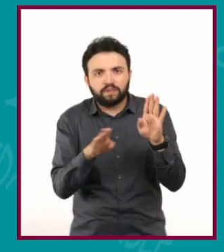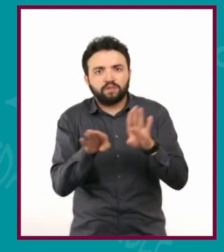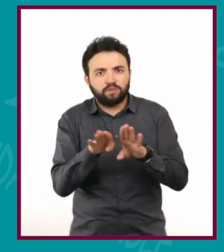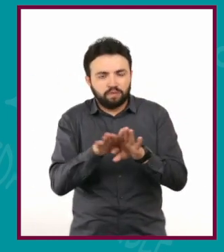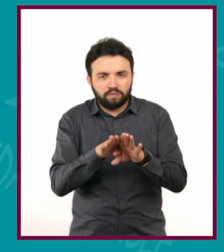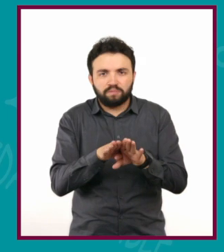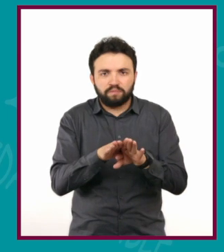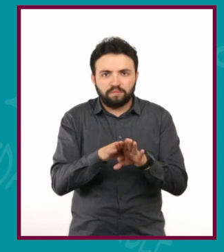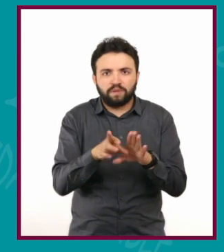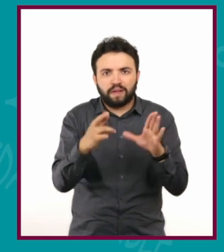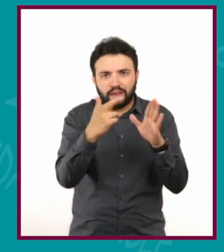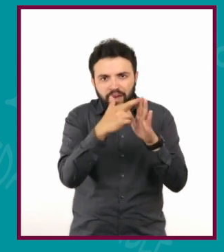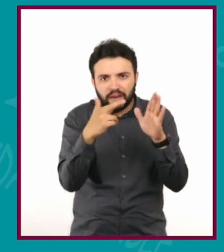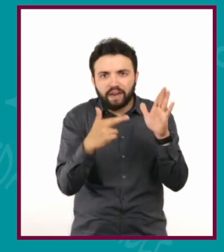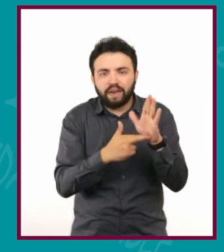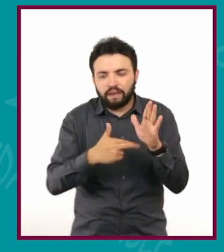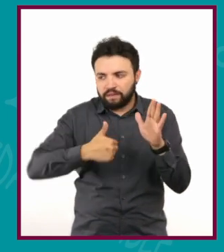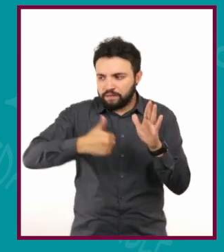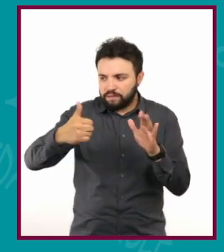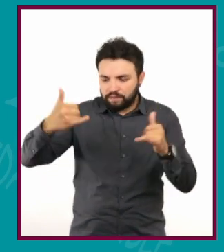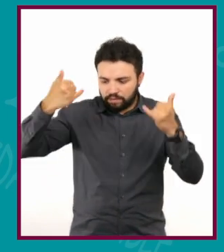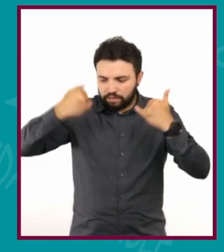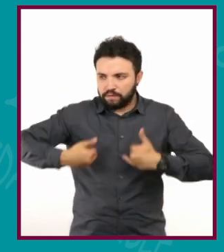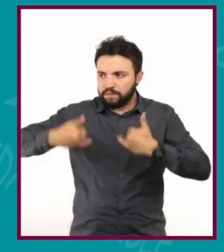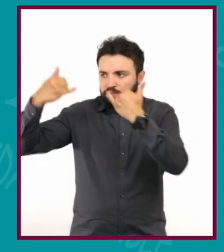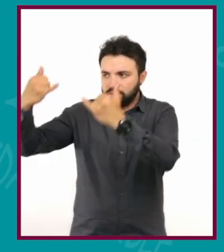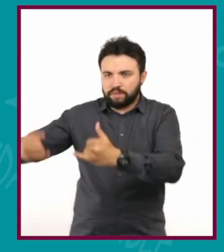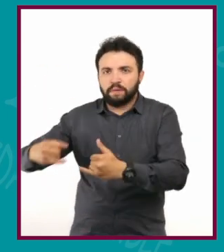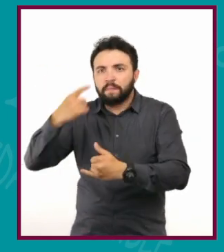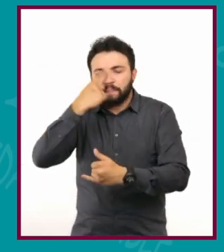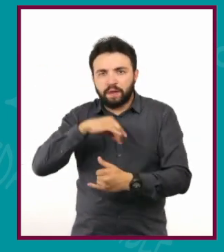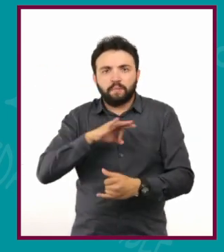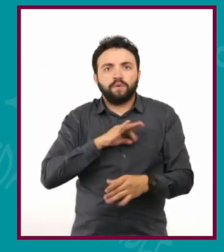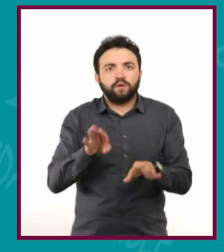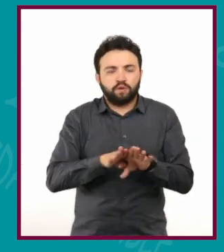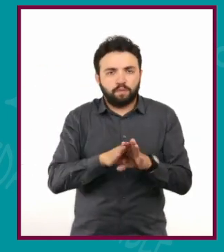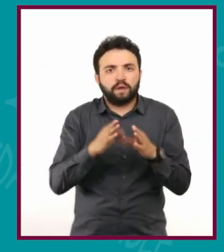codificarnos como individuos para poder entendernos, pero